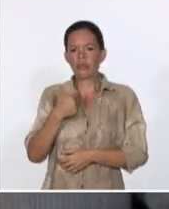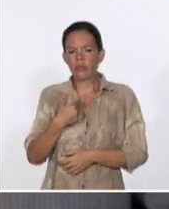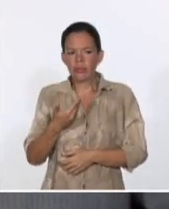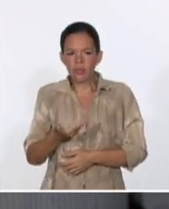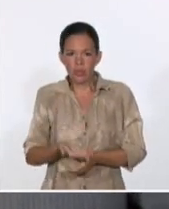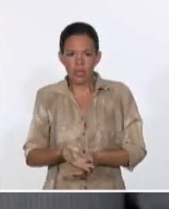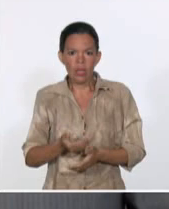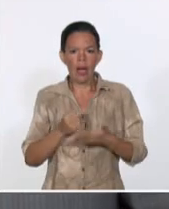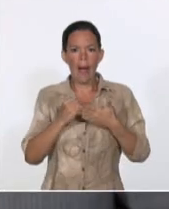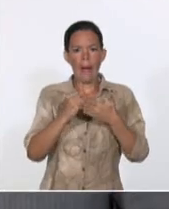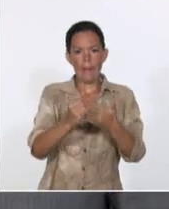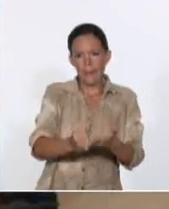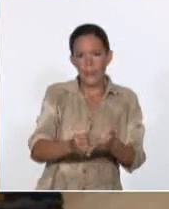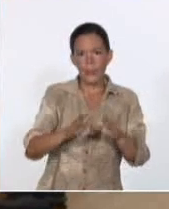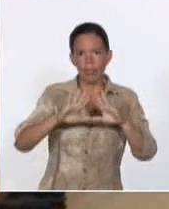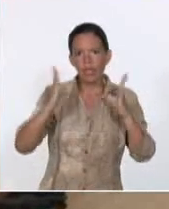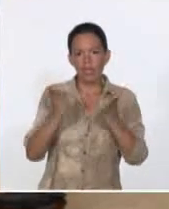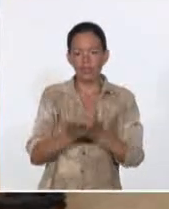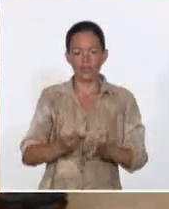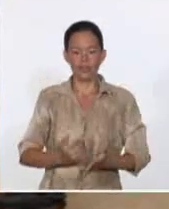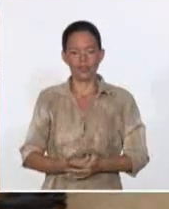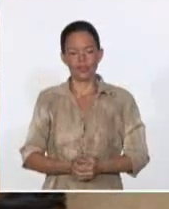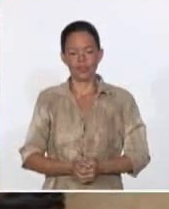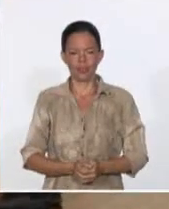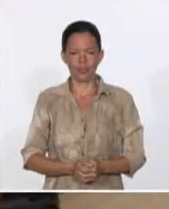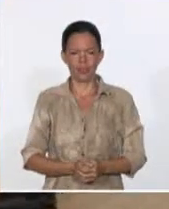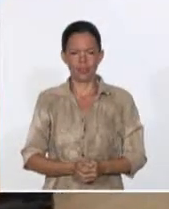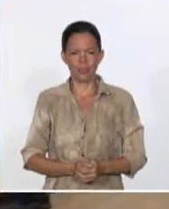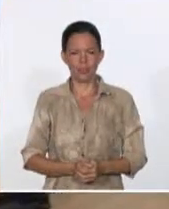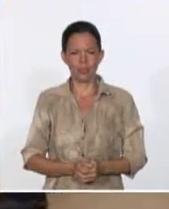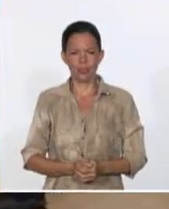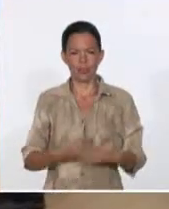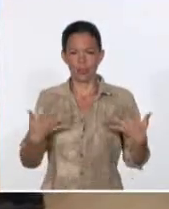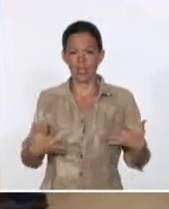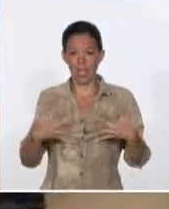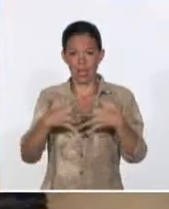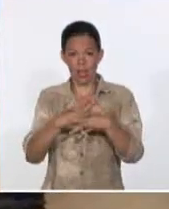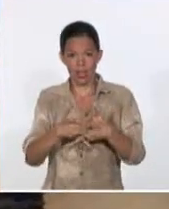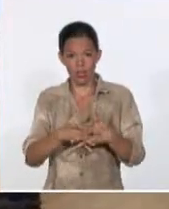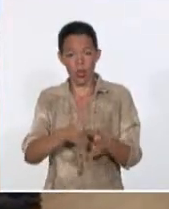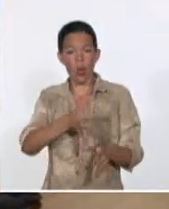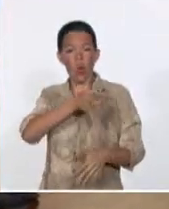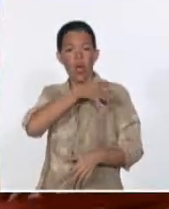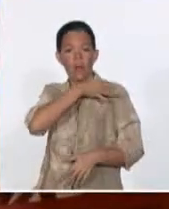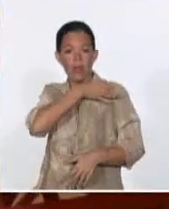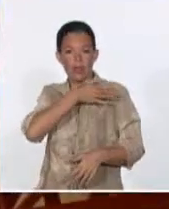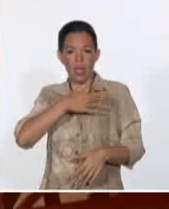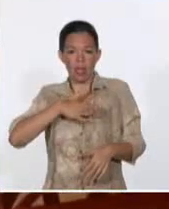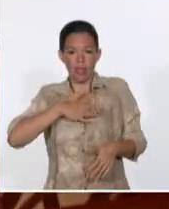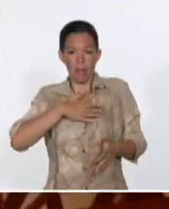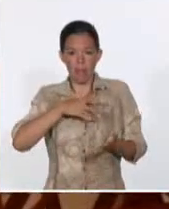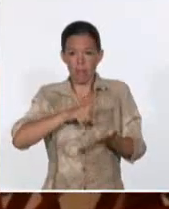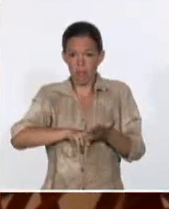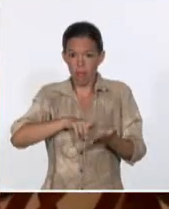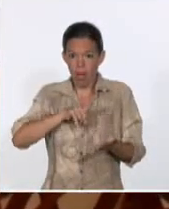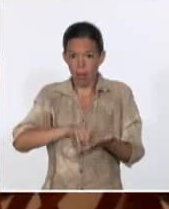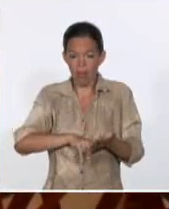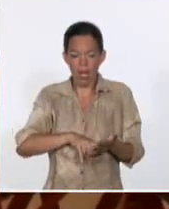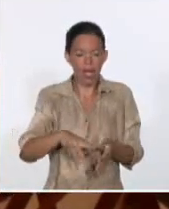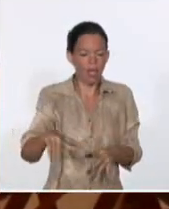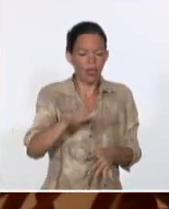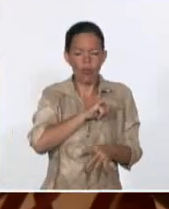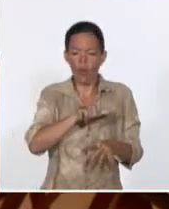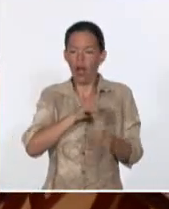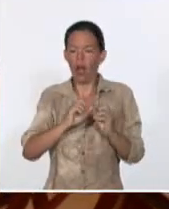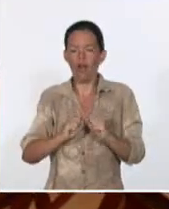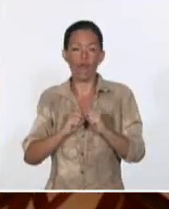se proyecta al mundo. La relación del comandante con mi padre fue tan intensa que